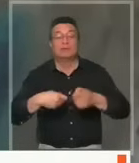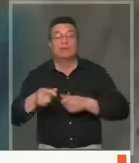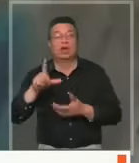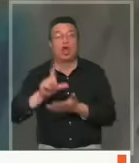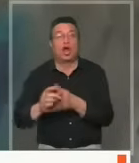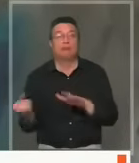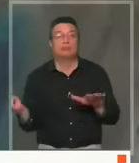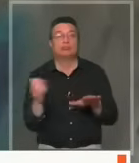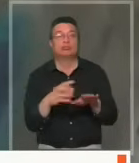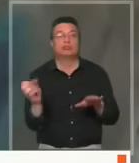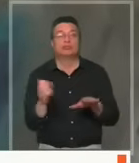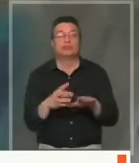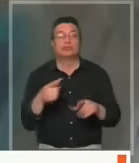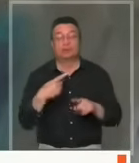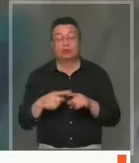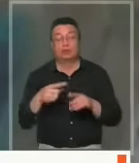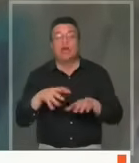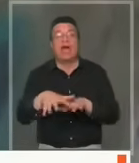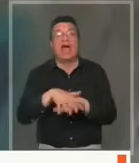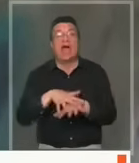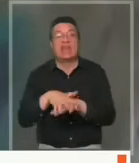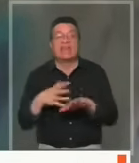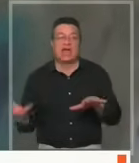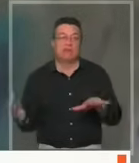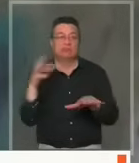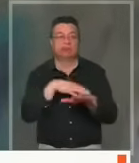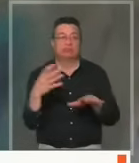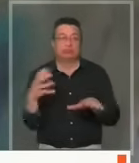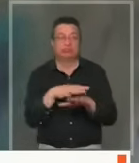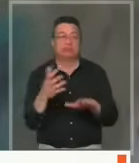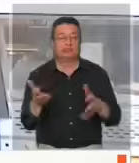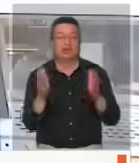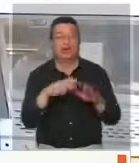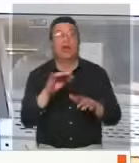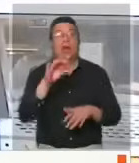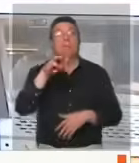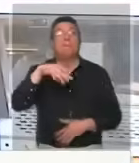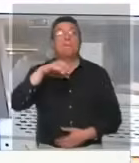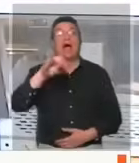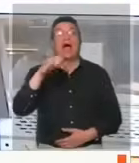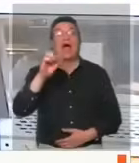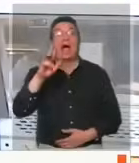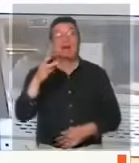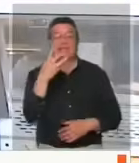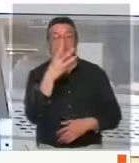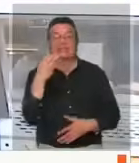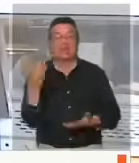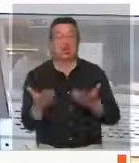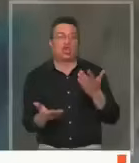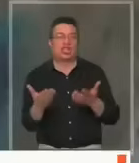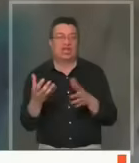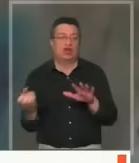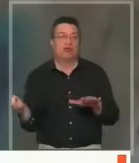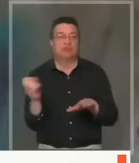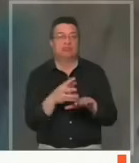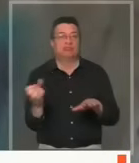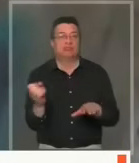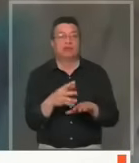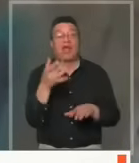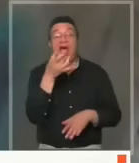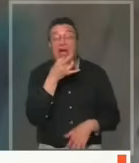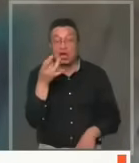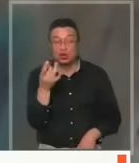local. Cargaron montones de sacos de harina, cargaron manjar, como 300 kilos de manjar. Llevaron